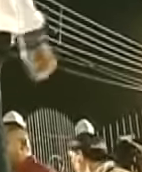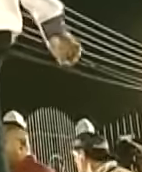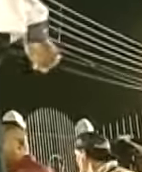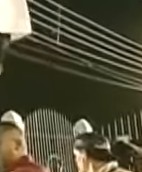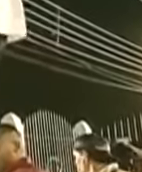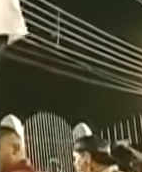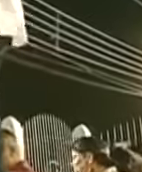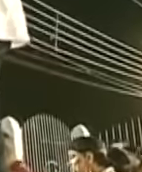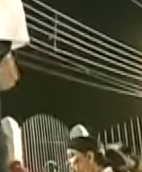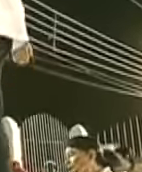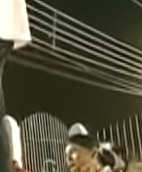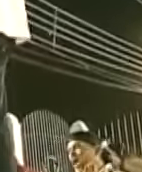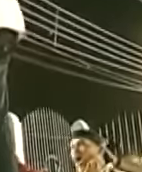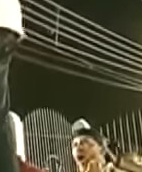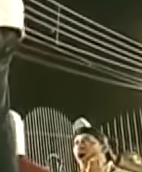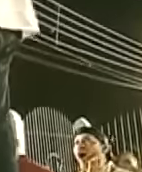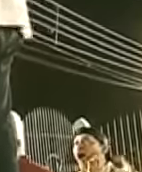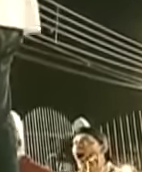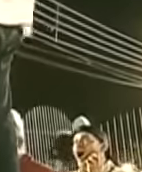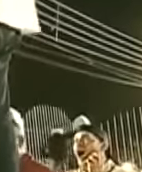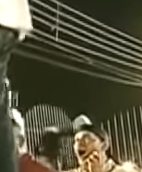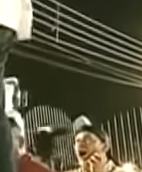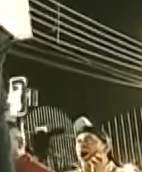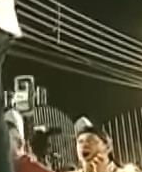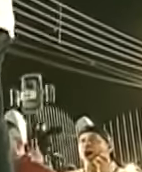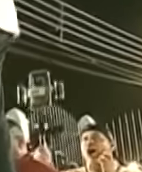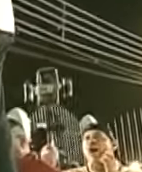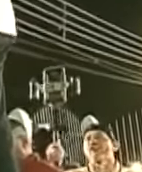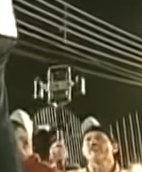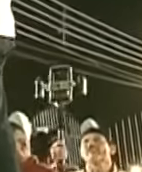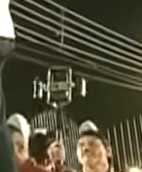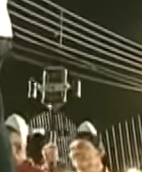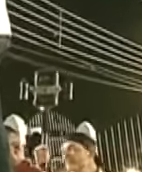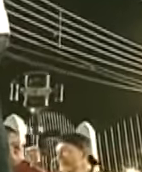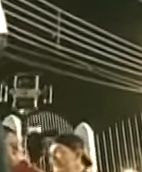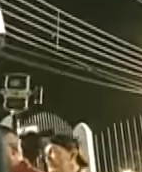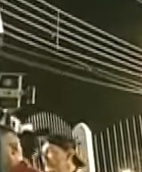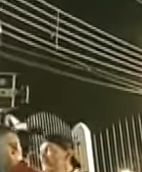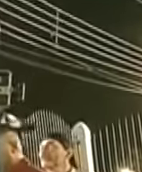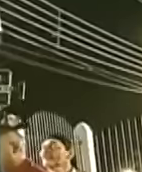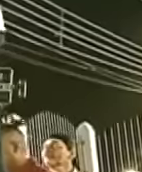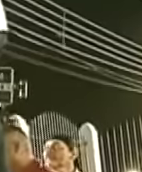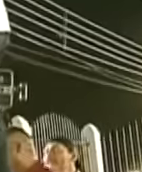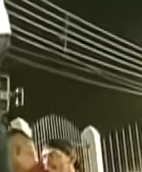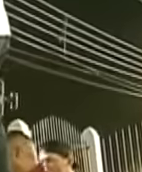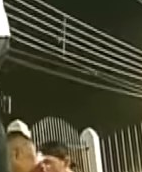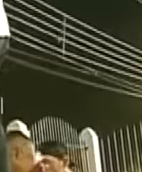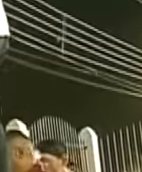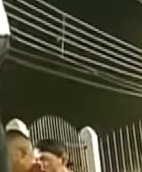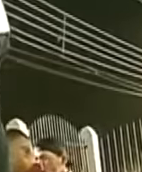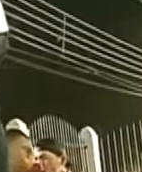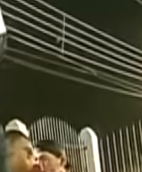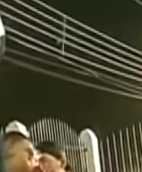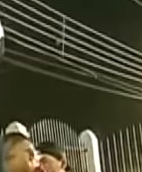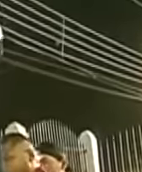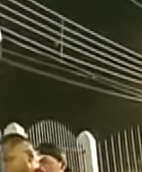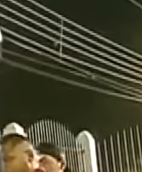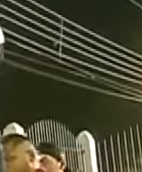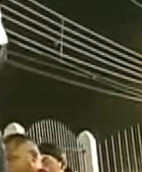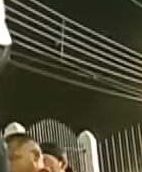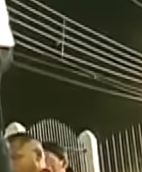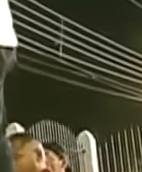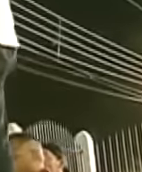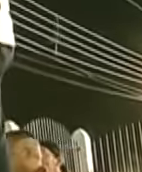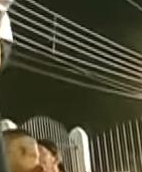un importante juramento junto al pueblo del estado de Nueva Esparta para garantizar una victoria perfecta el próximo 28 de